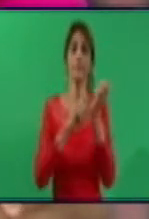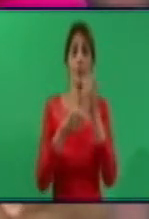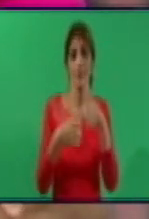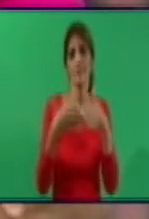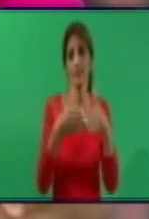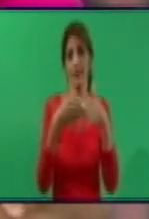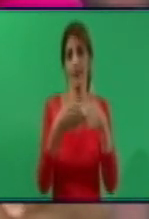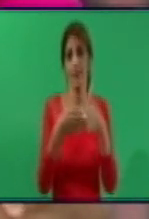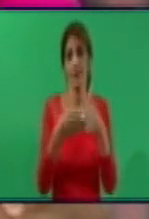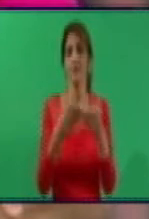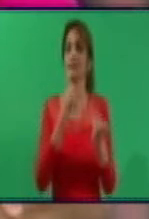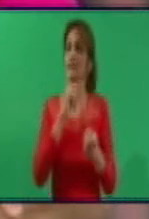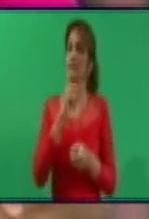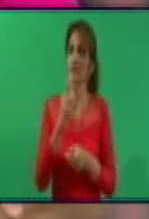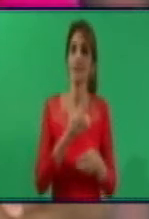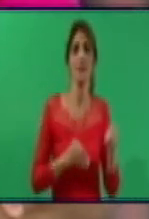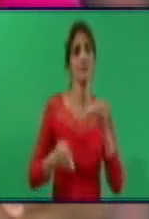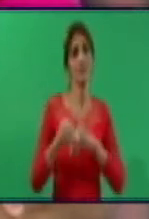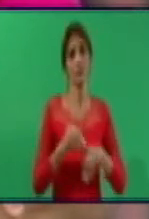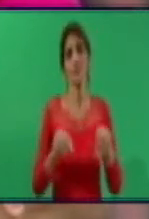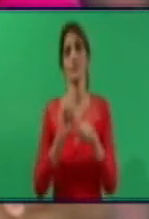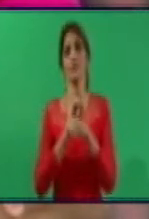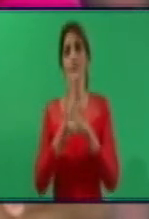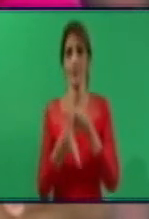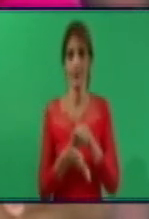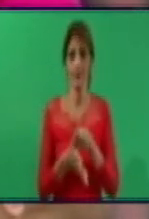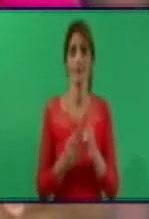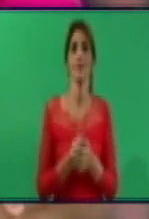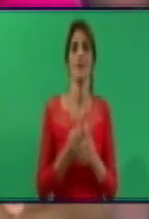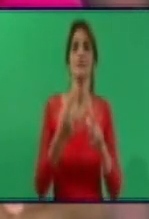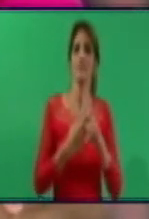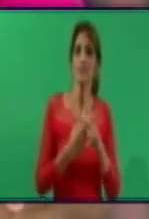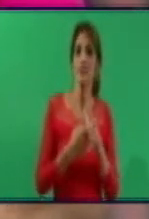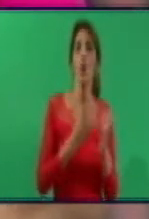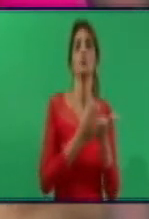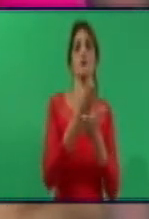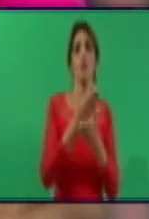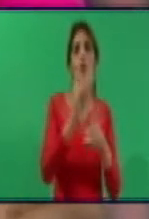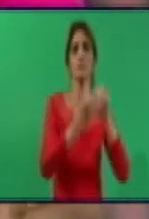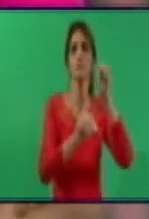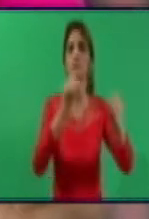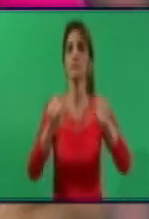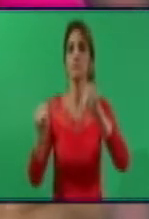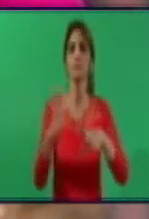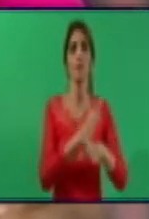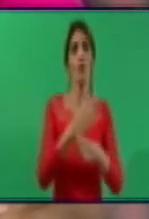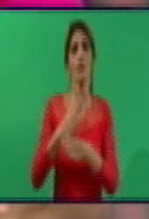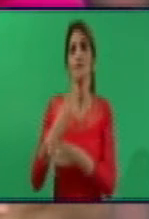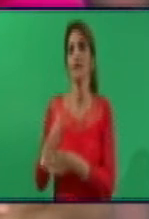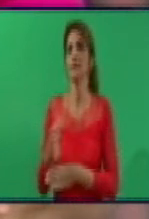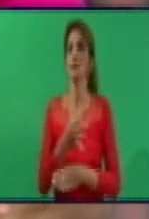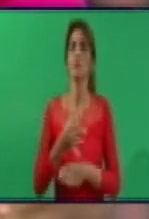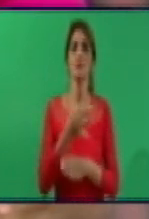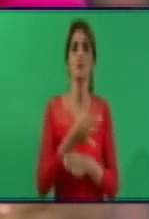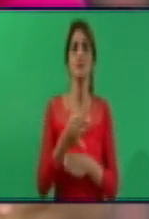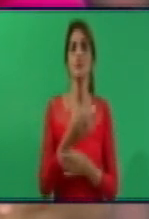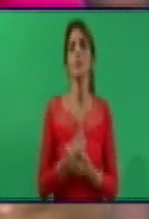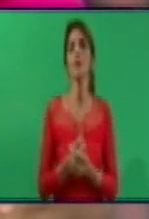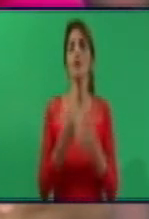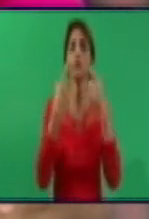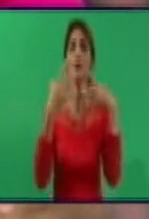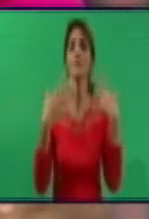muy compleja la situación epidemiológica y continúa la dispersión de los casos, fundamentalmente en municipio Bayamo, pero